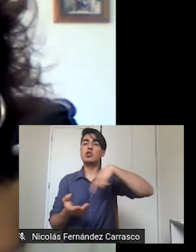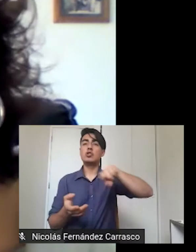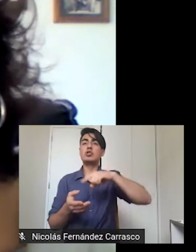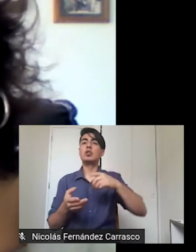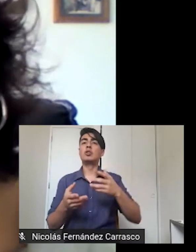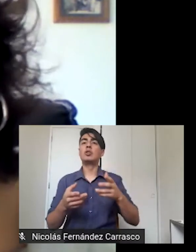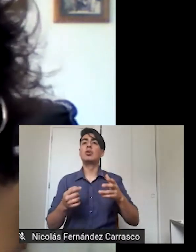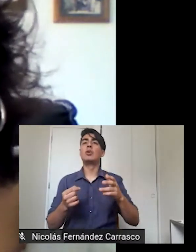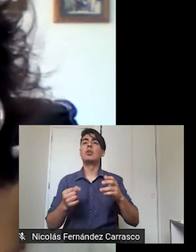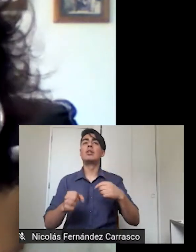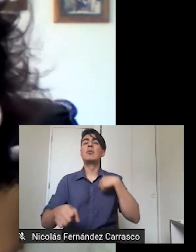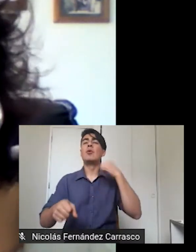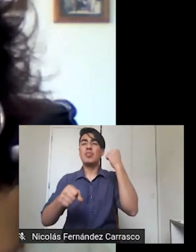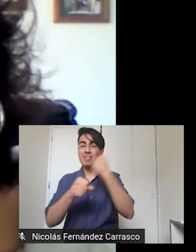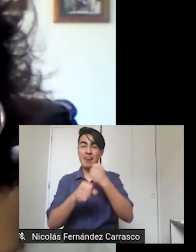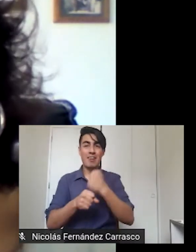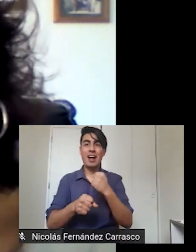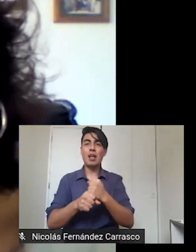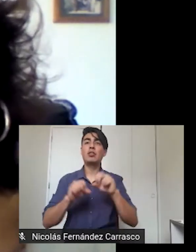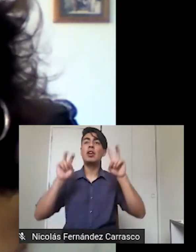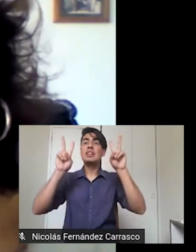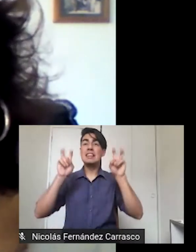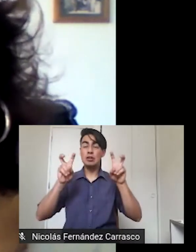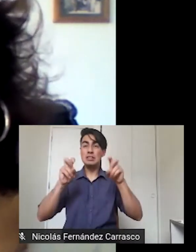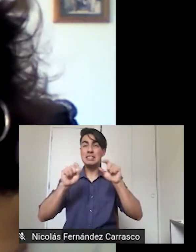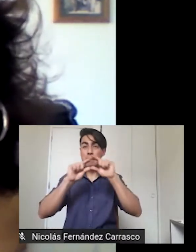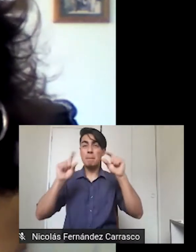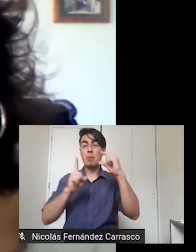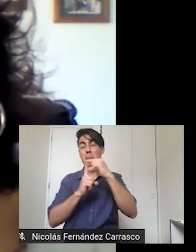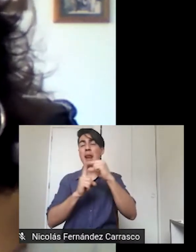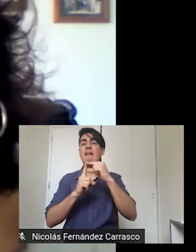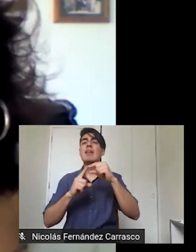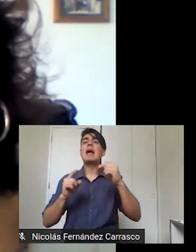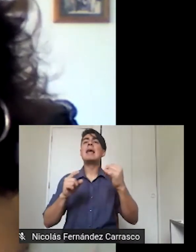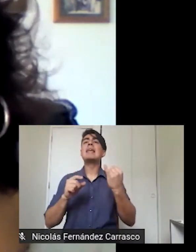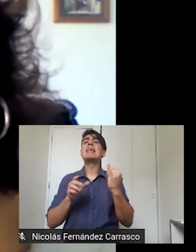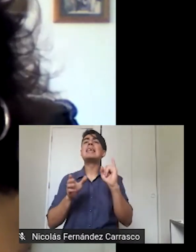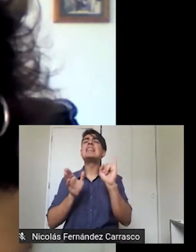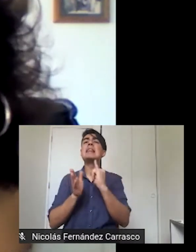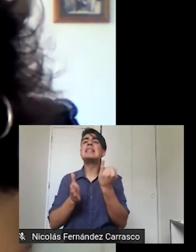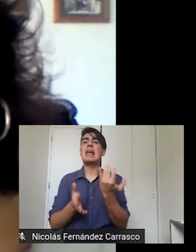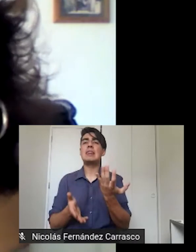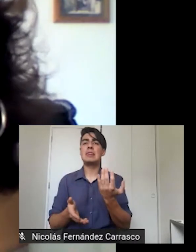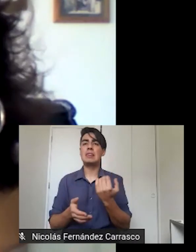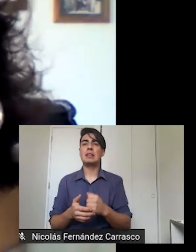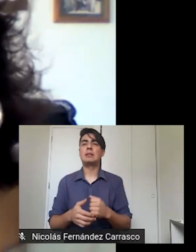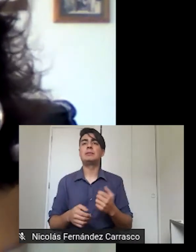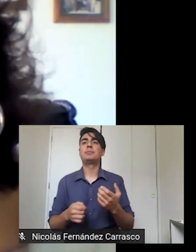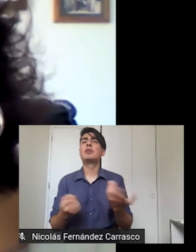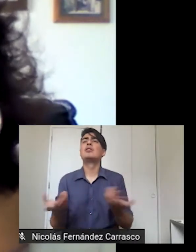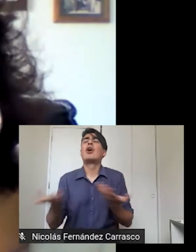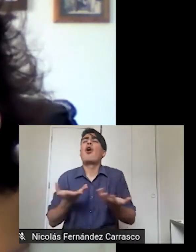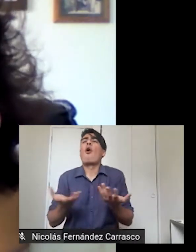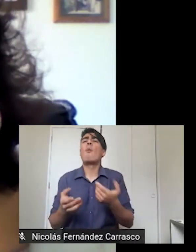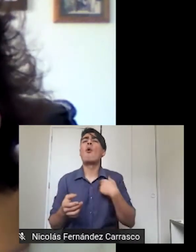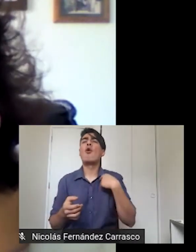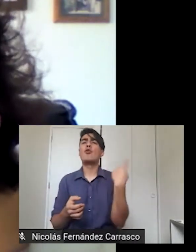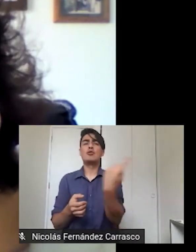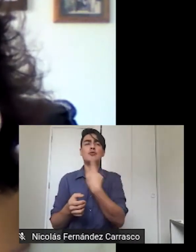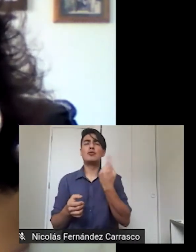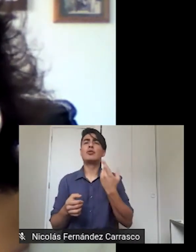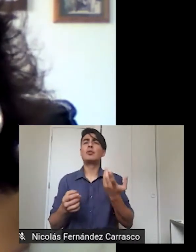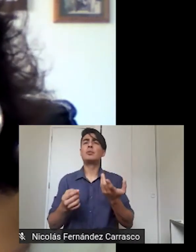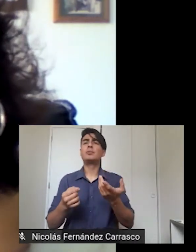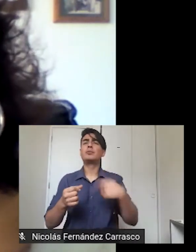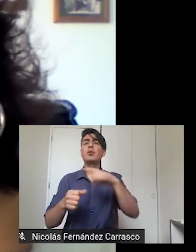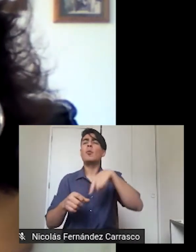cierto?, para nosotros. Pero, ¿cómo la integran ustedes o cómo la trabajan en DEMRA? Esa sería una segunda pregunta.